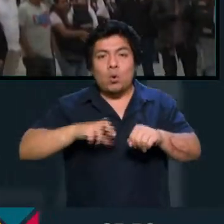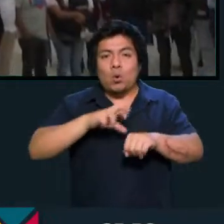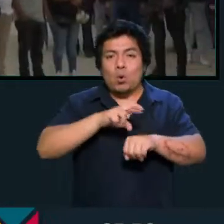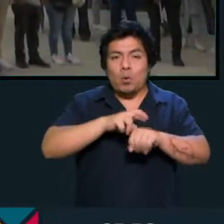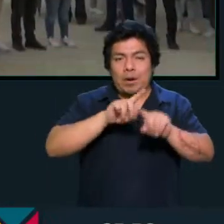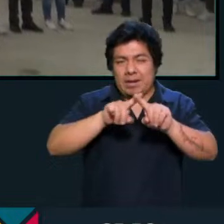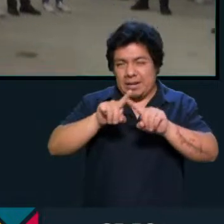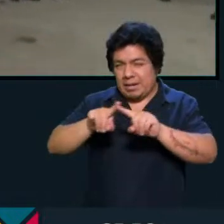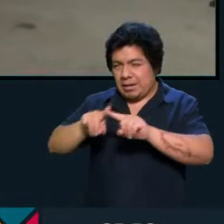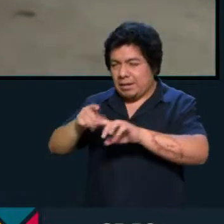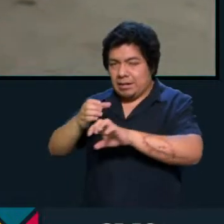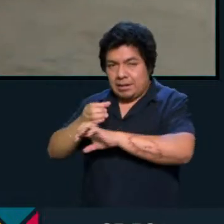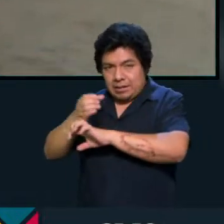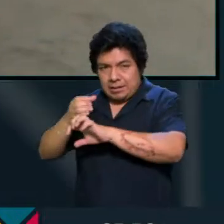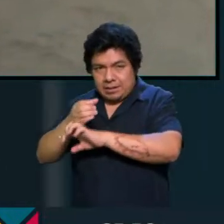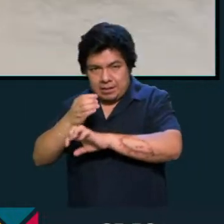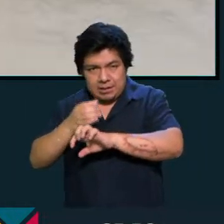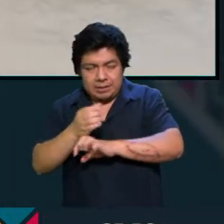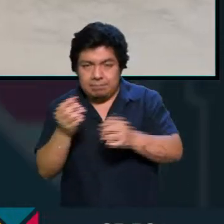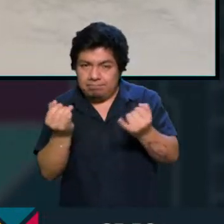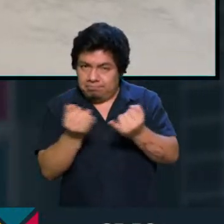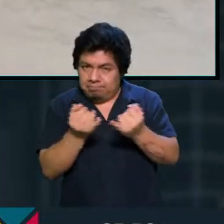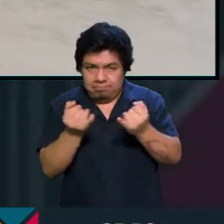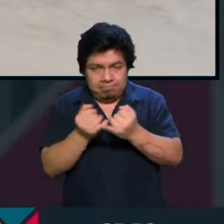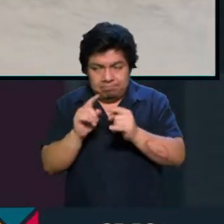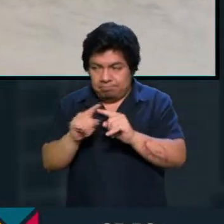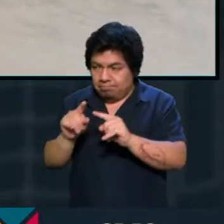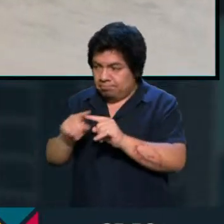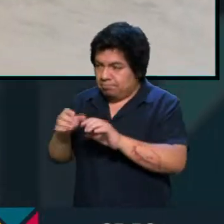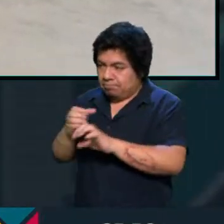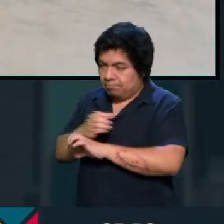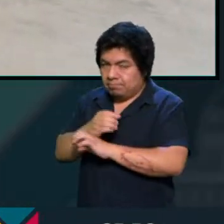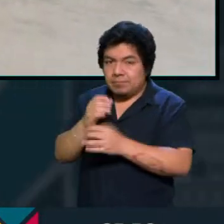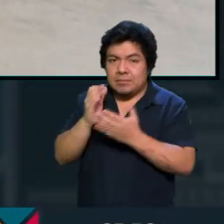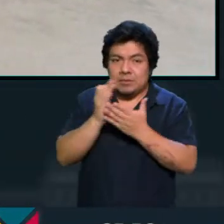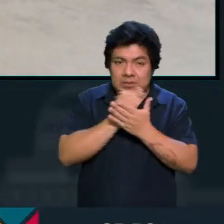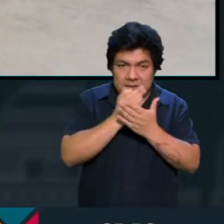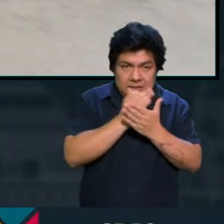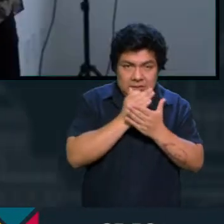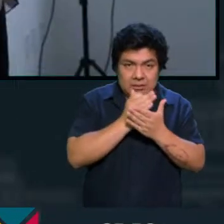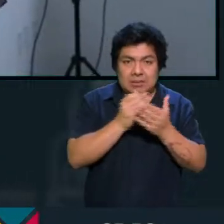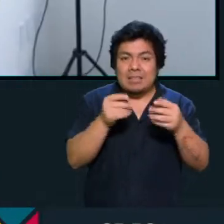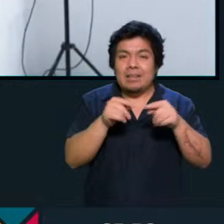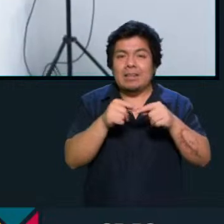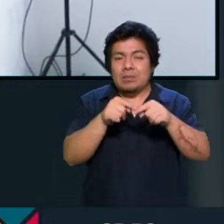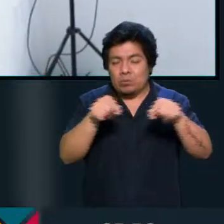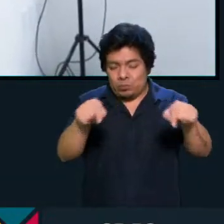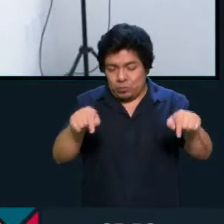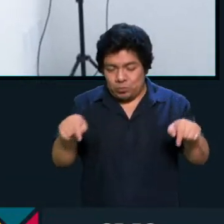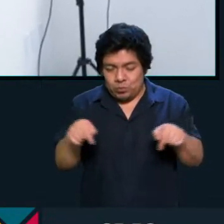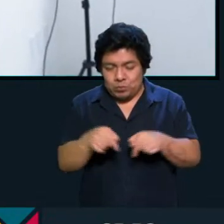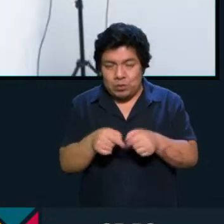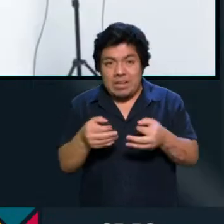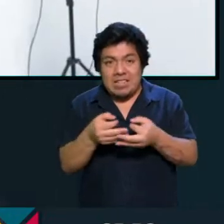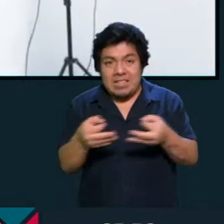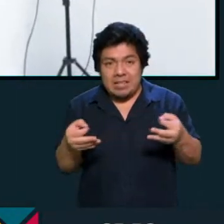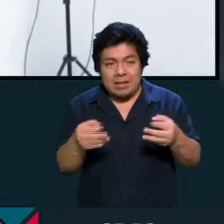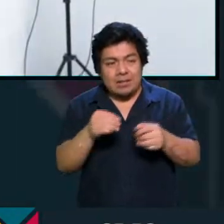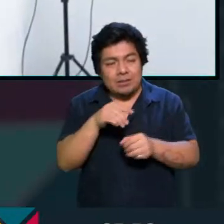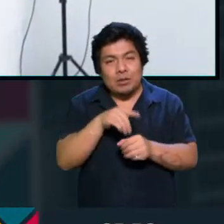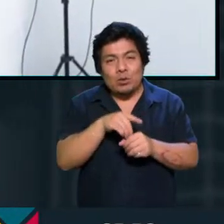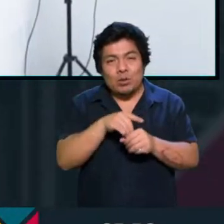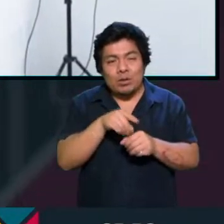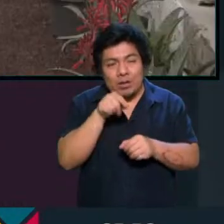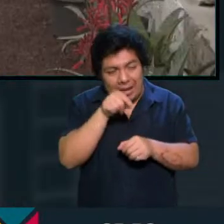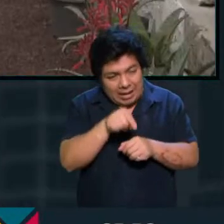estatales y muchos gobiernos, que la mayoría de Morena, están donando terrenos para que ahí se construya, en